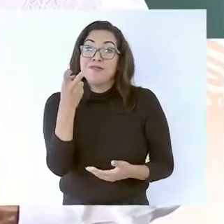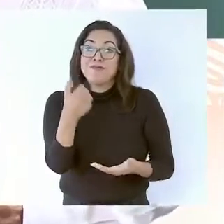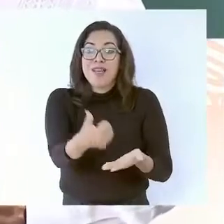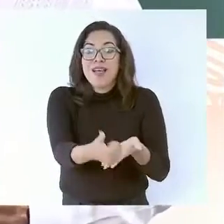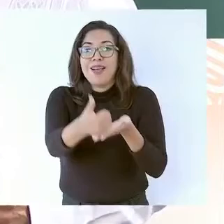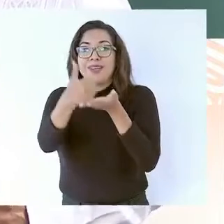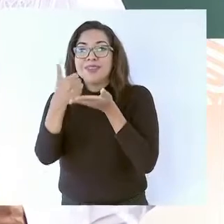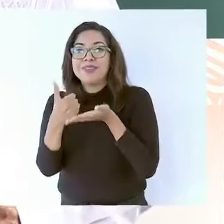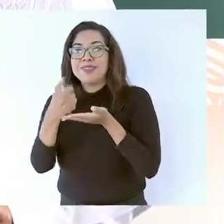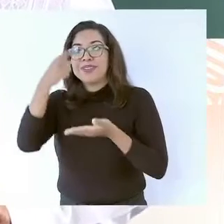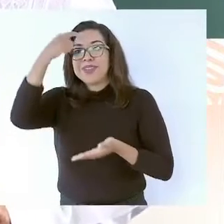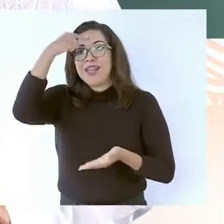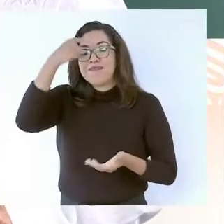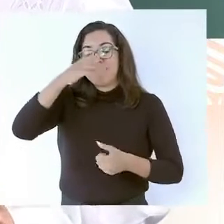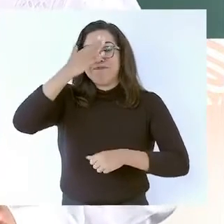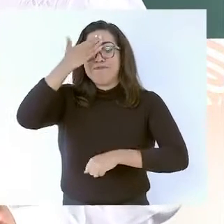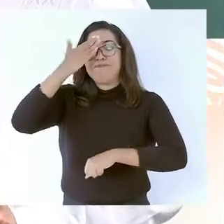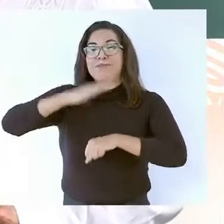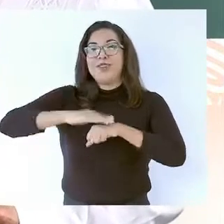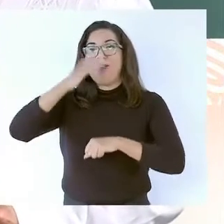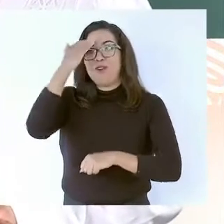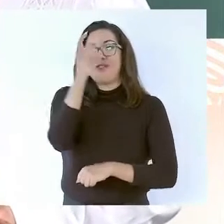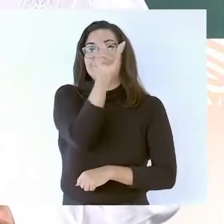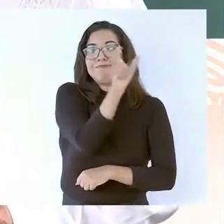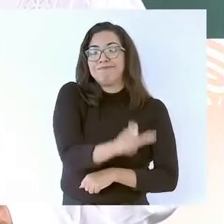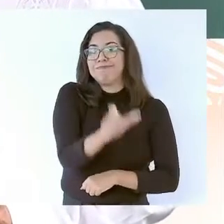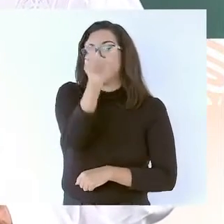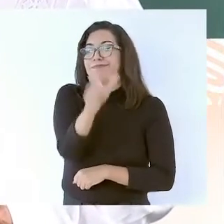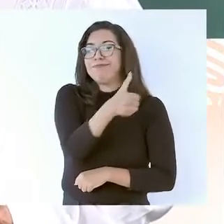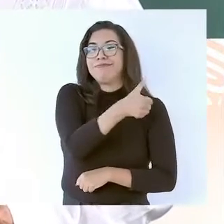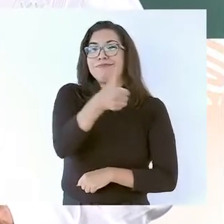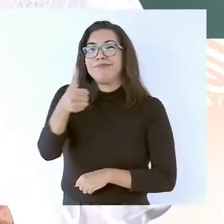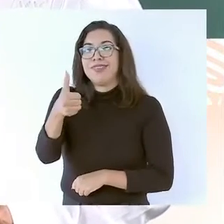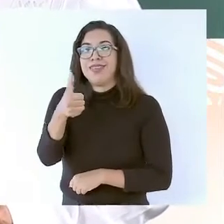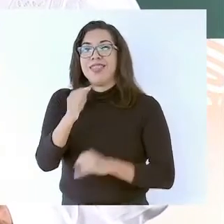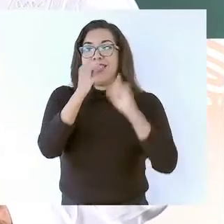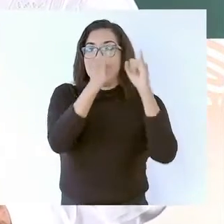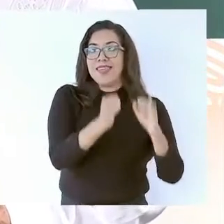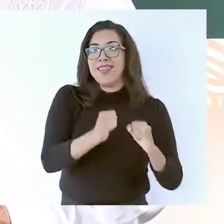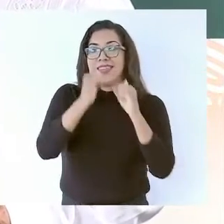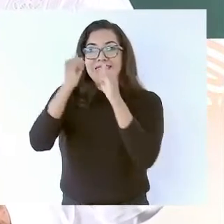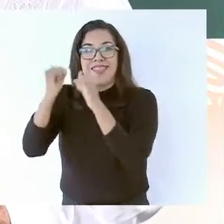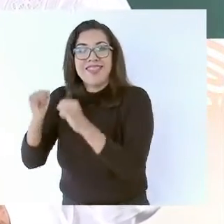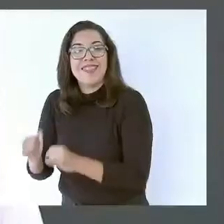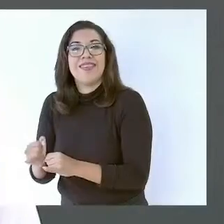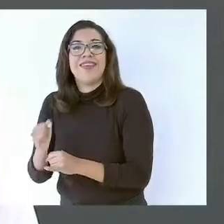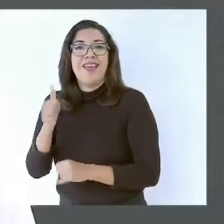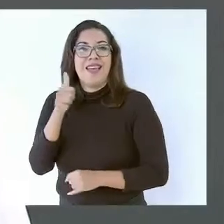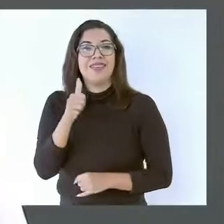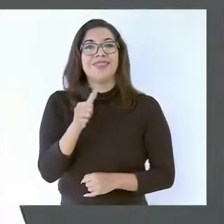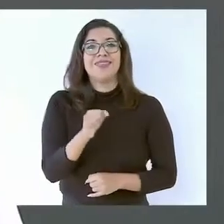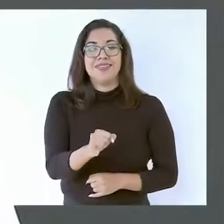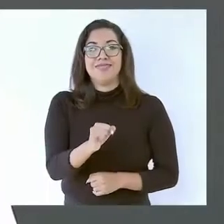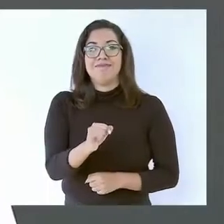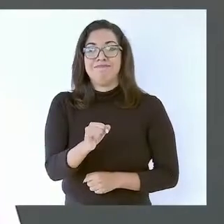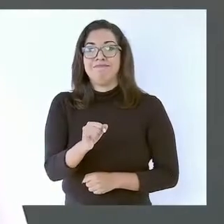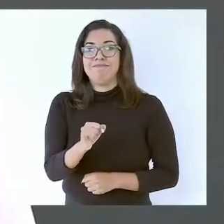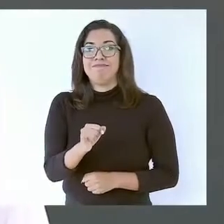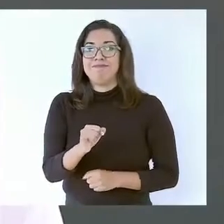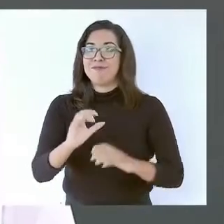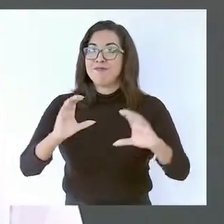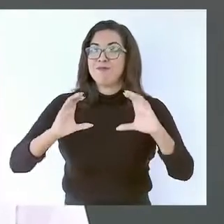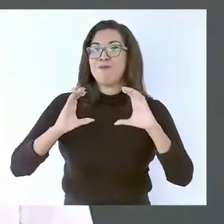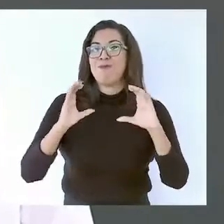jamás deberemos abandonar. Fortalecerá nuestra identidad en el maravilloso mosaico cultural que es